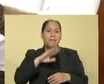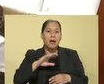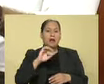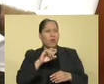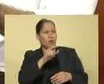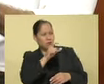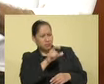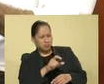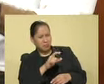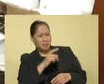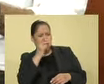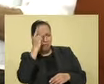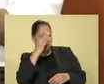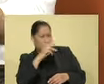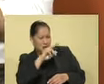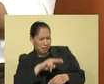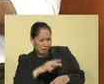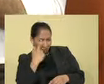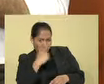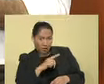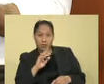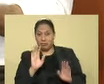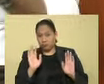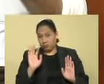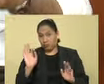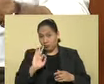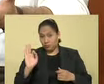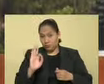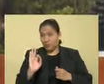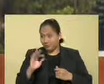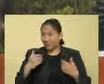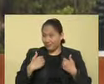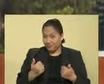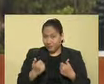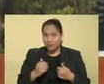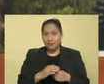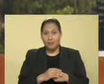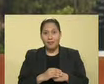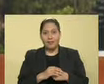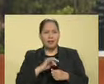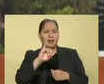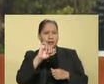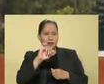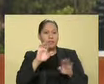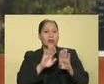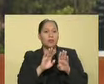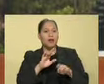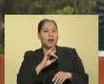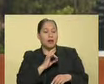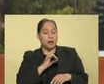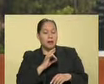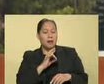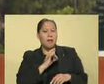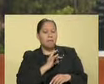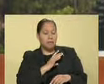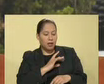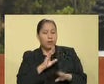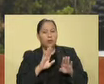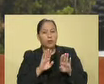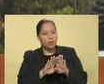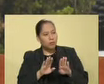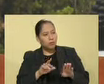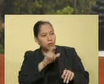una imagen. Y entonces tenemos miedo, ¿sí me voy explicando ya? Entonces hay miedo a una imagen no